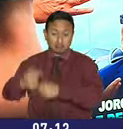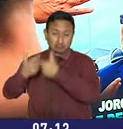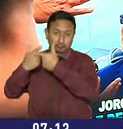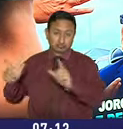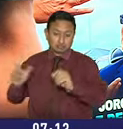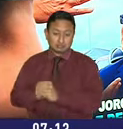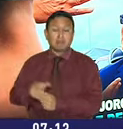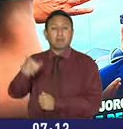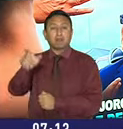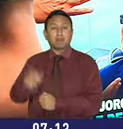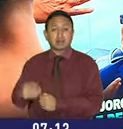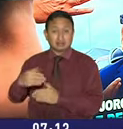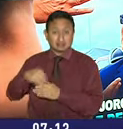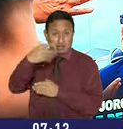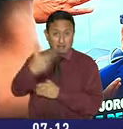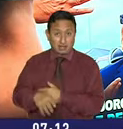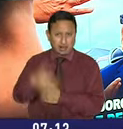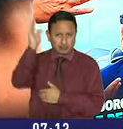para mostrar su apoyo.